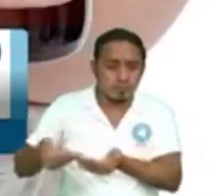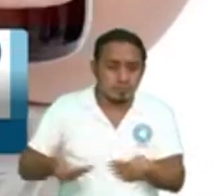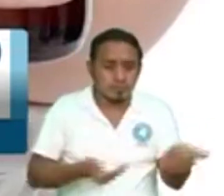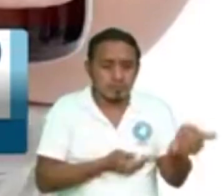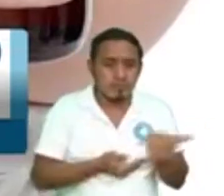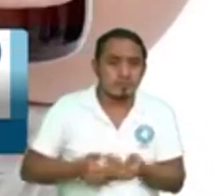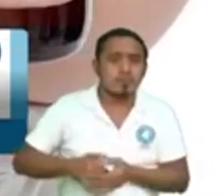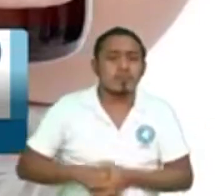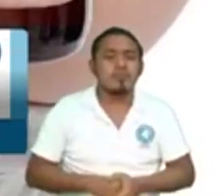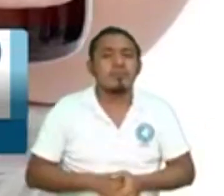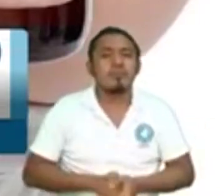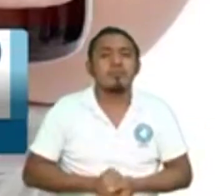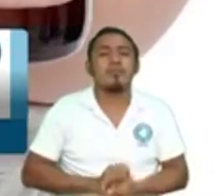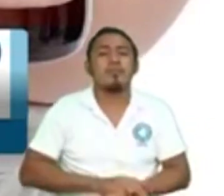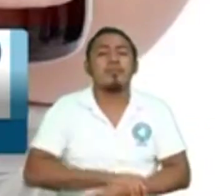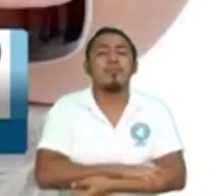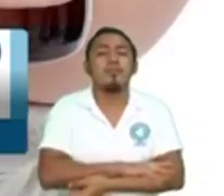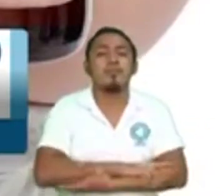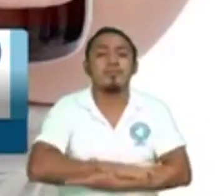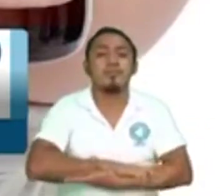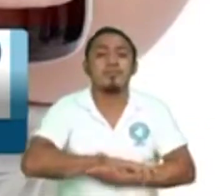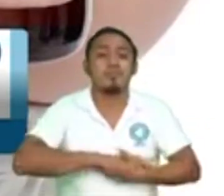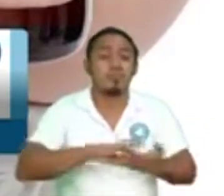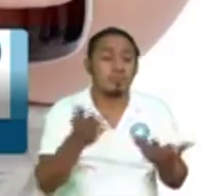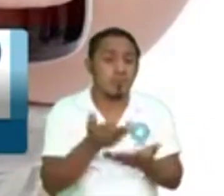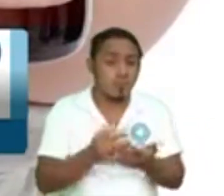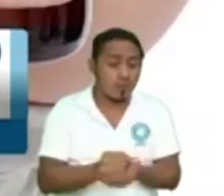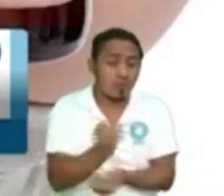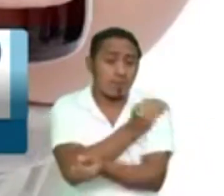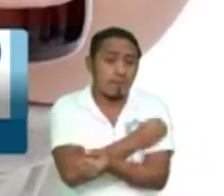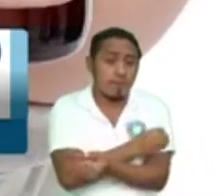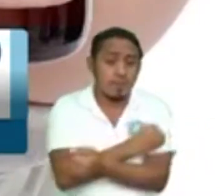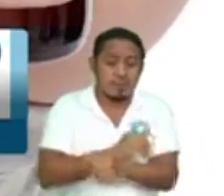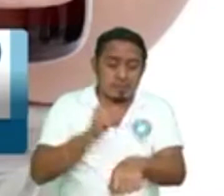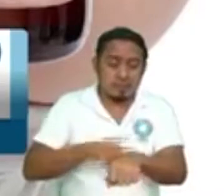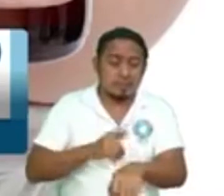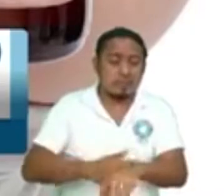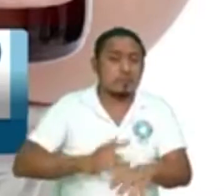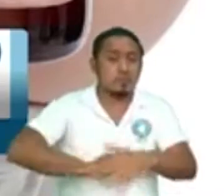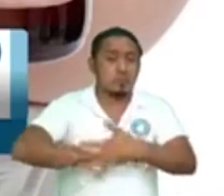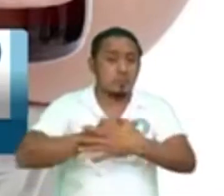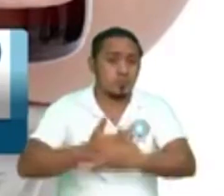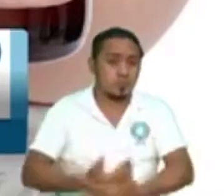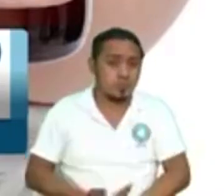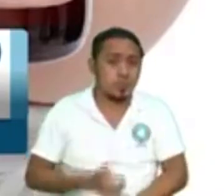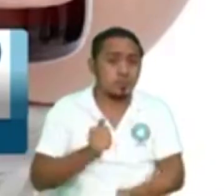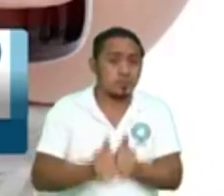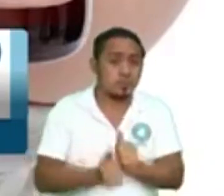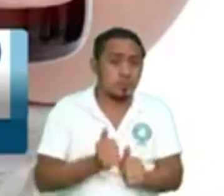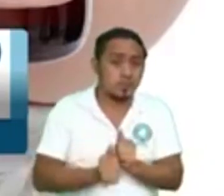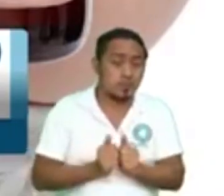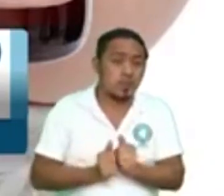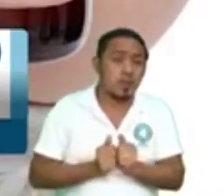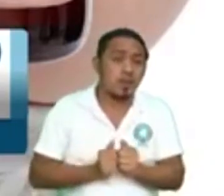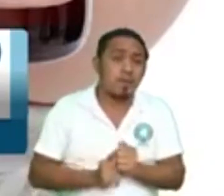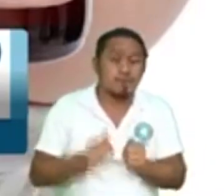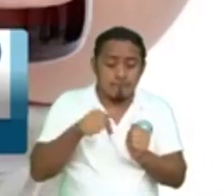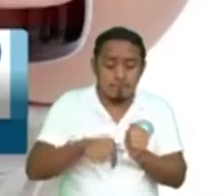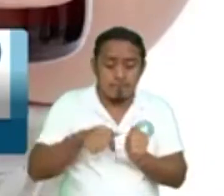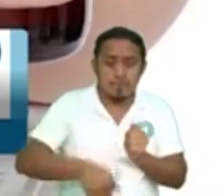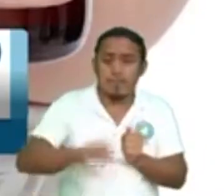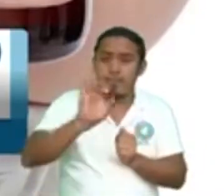Ya. Ahora, hablando ya del consumo del alcohol durante el embarazo, las afectaciones que pueden haber en el